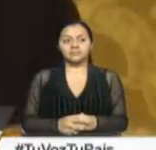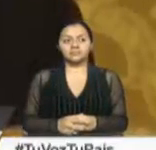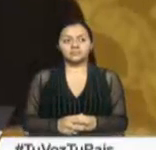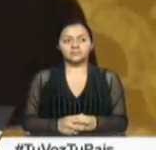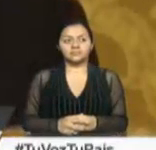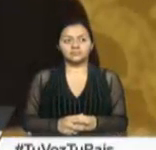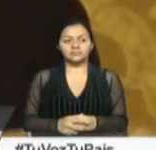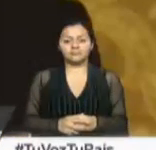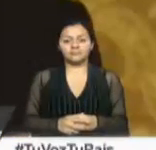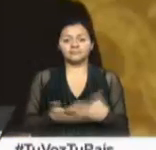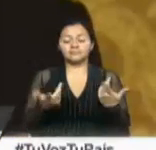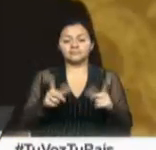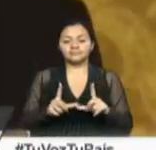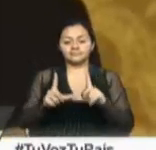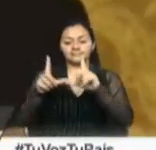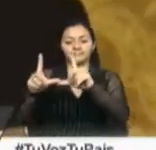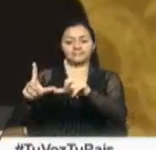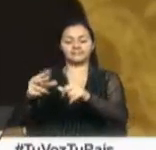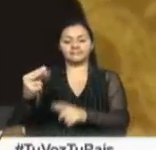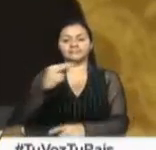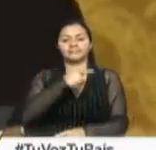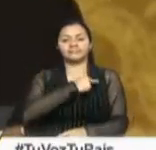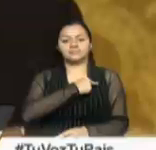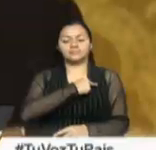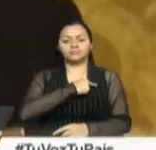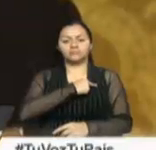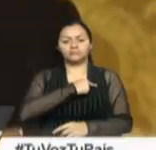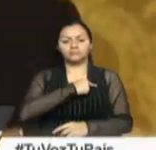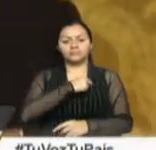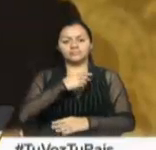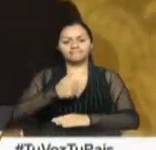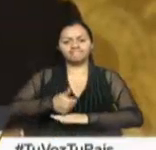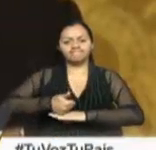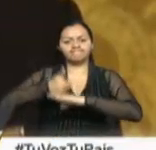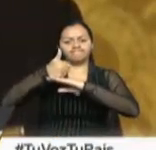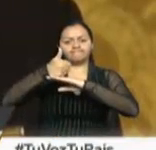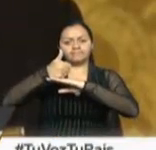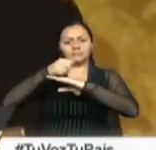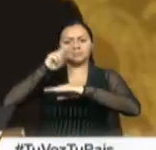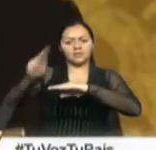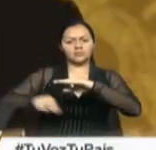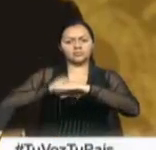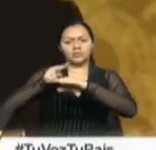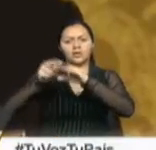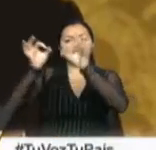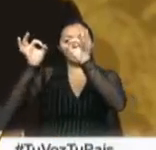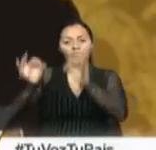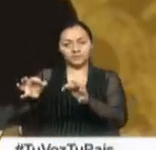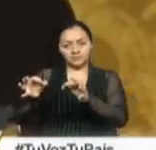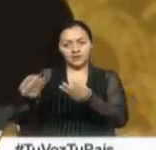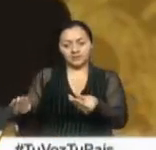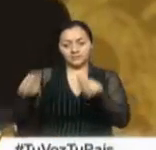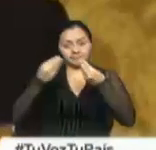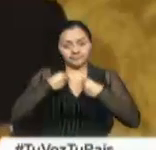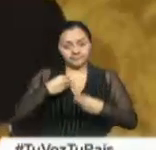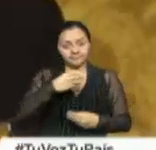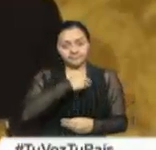como es la condecoración de la Orden Nacional al Mérito en el grado de